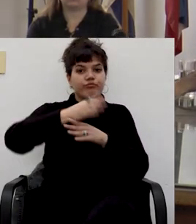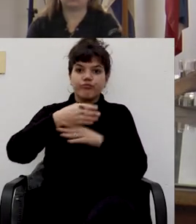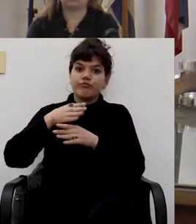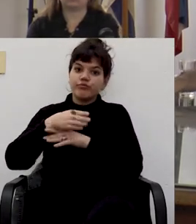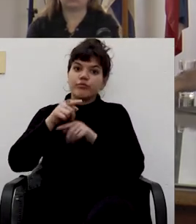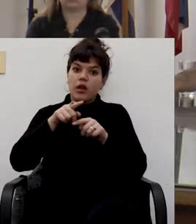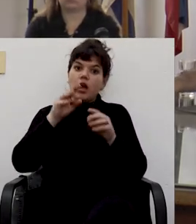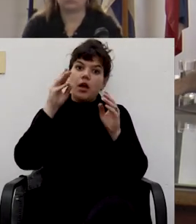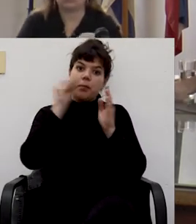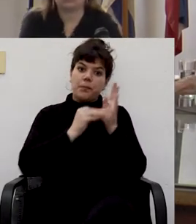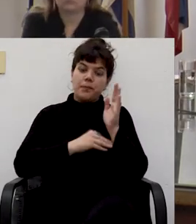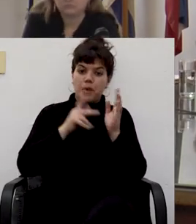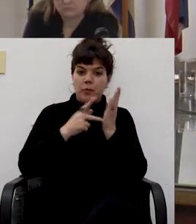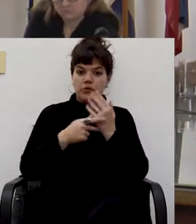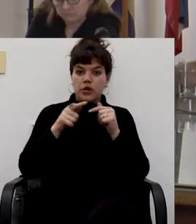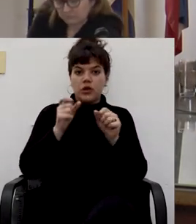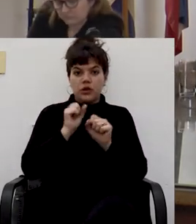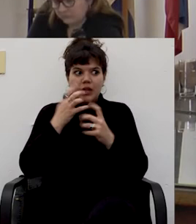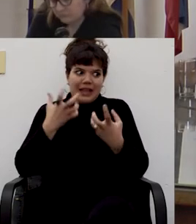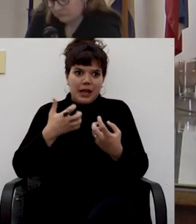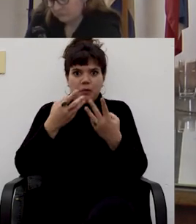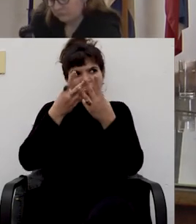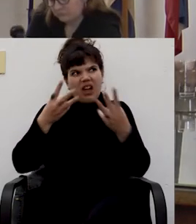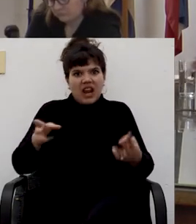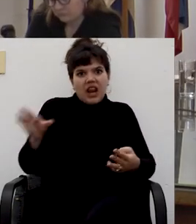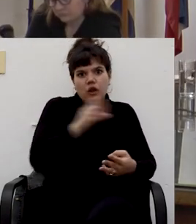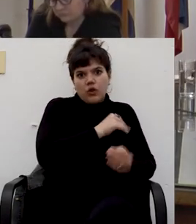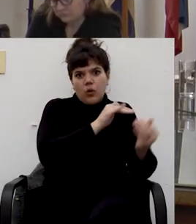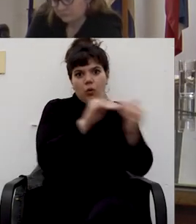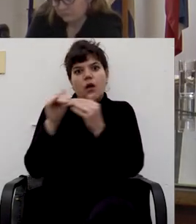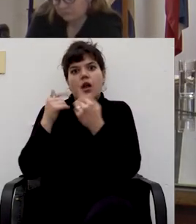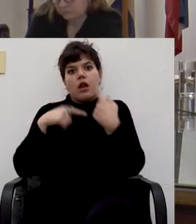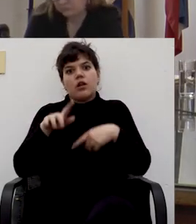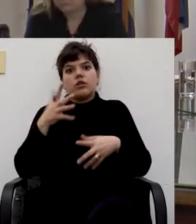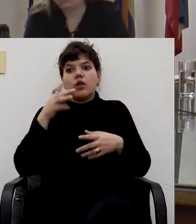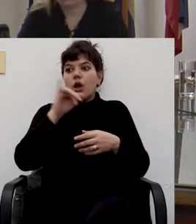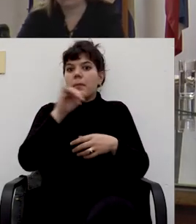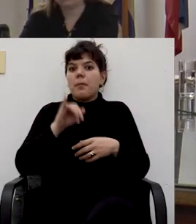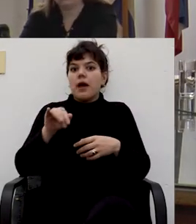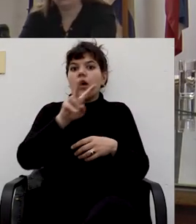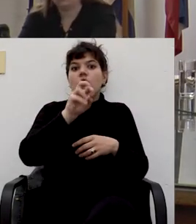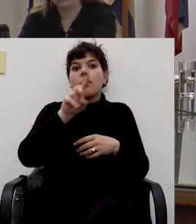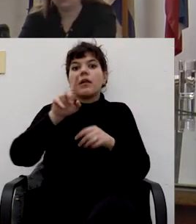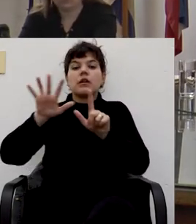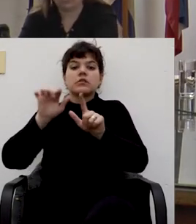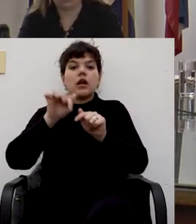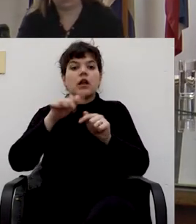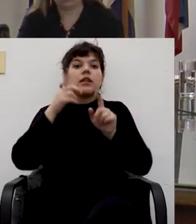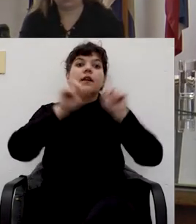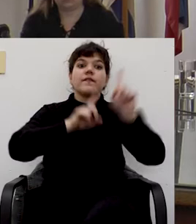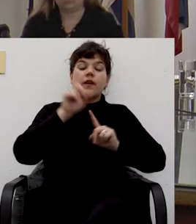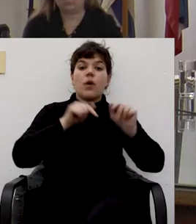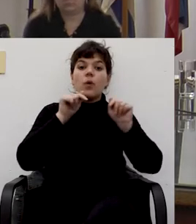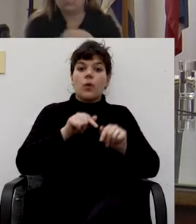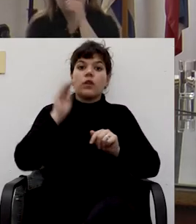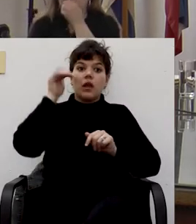es que se pueda generalizar justamente. Bien, desde marzo del 2017 la universidad